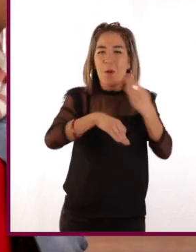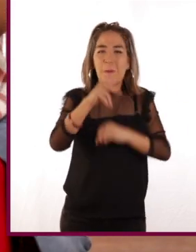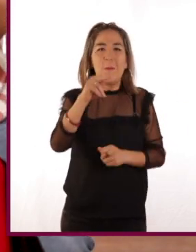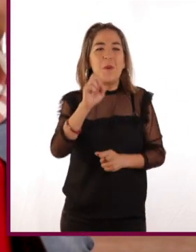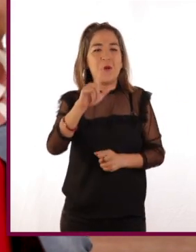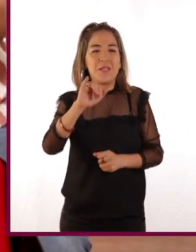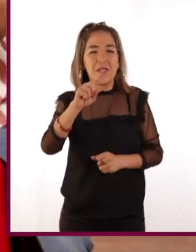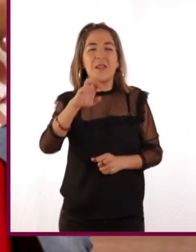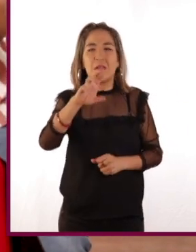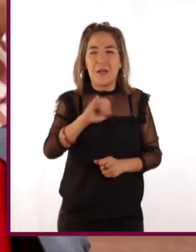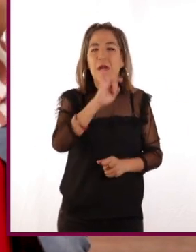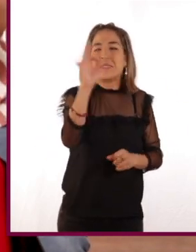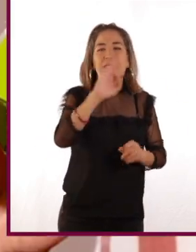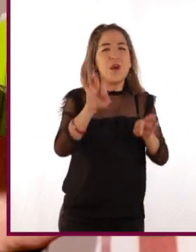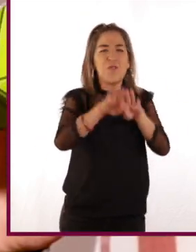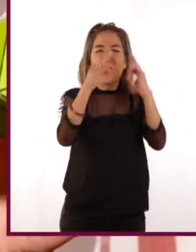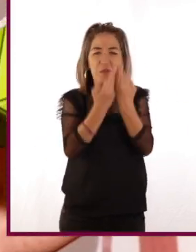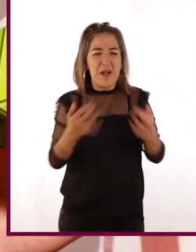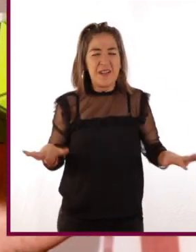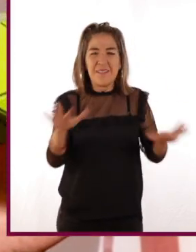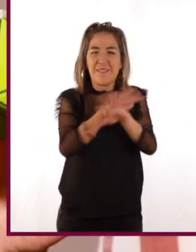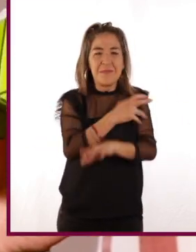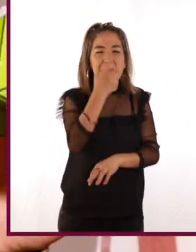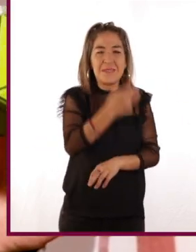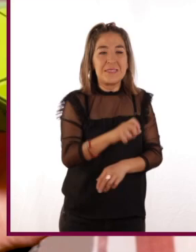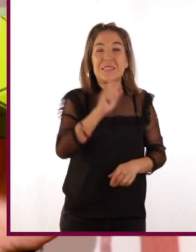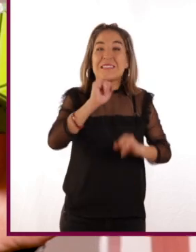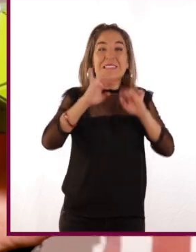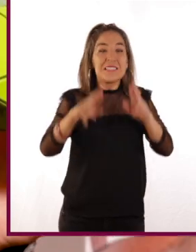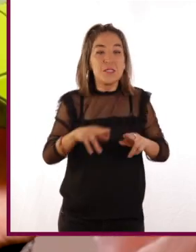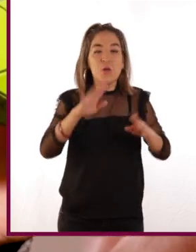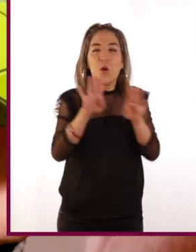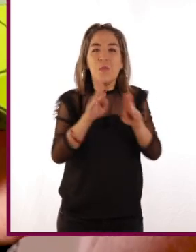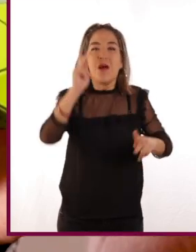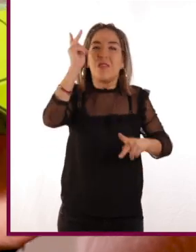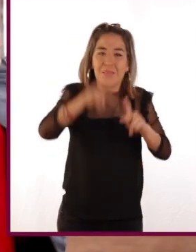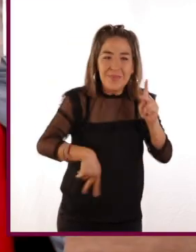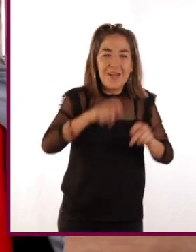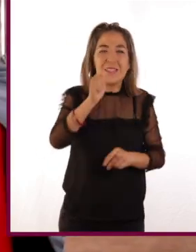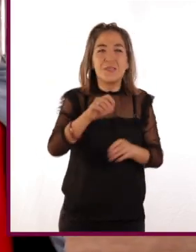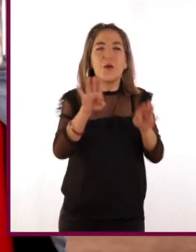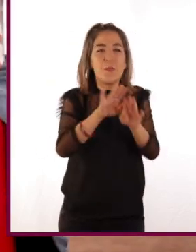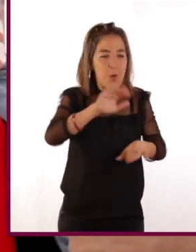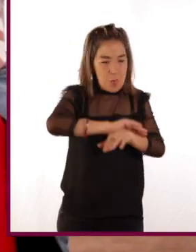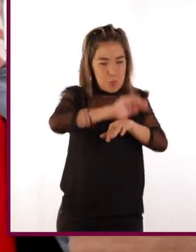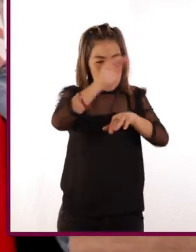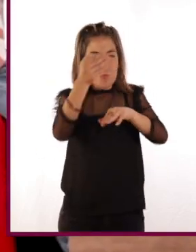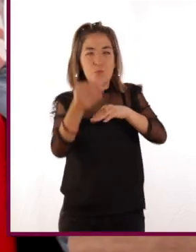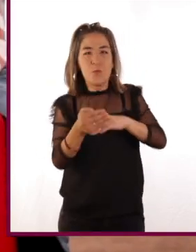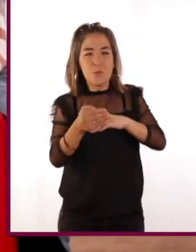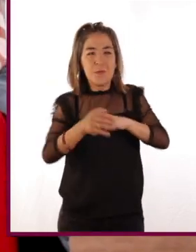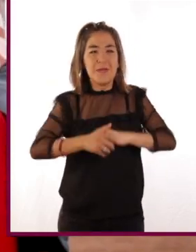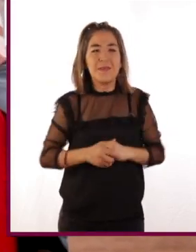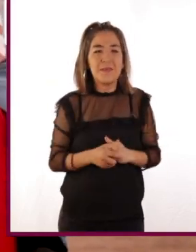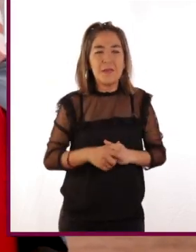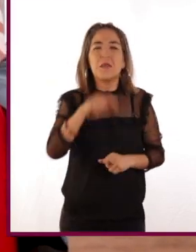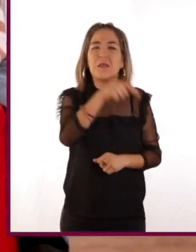Pasa en todos los poliedros, ¿no? Si deformáramos las aristas de los poliedros sin cortarlas, para que en vez de rectas fueran